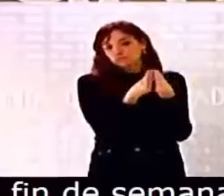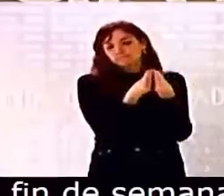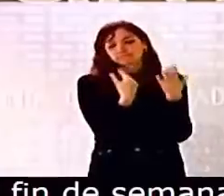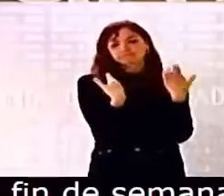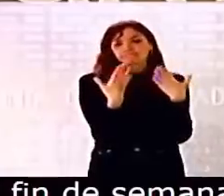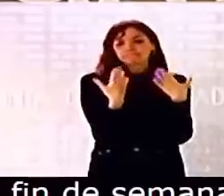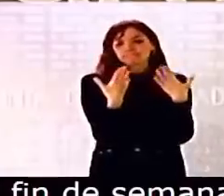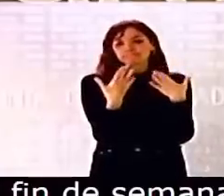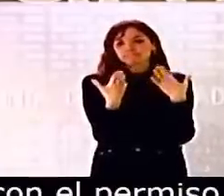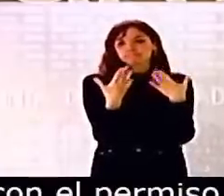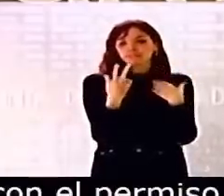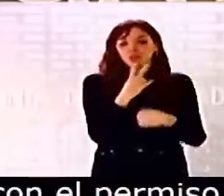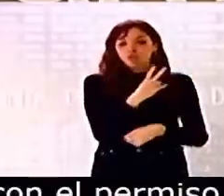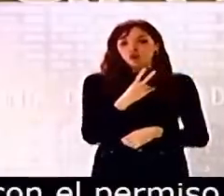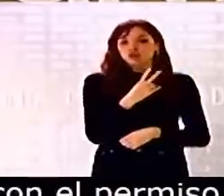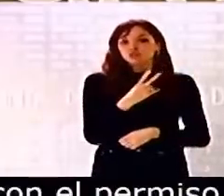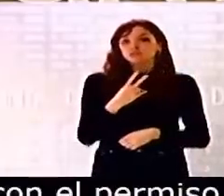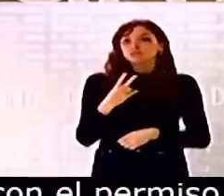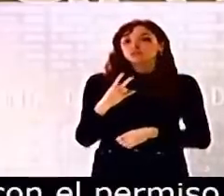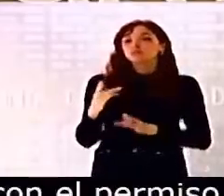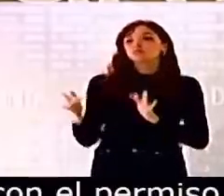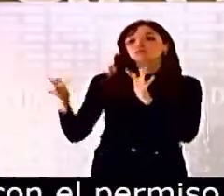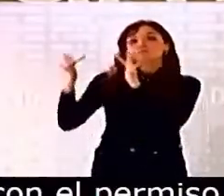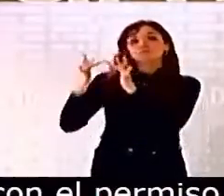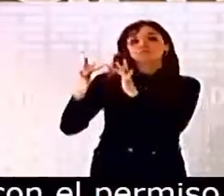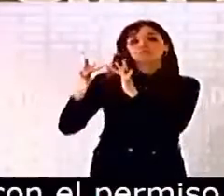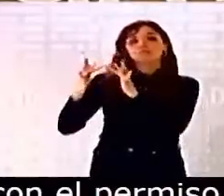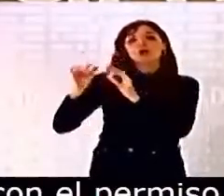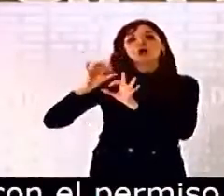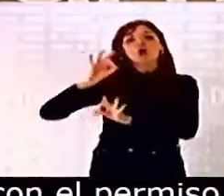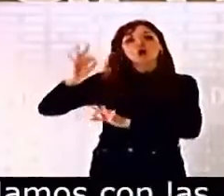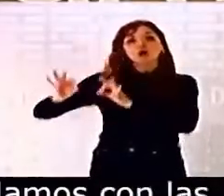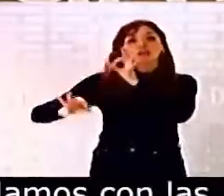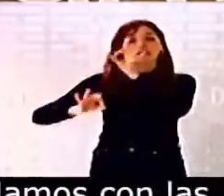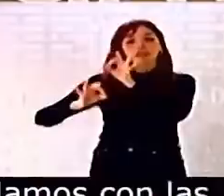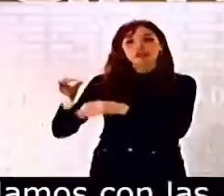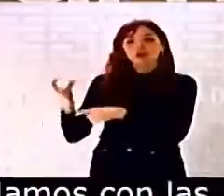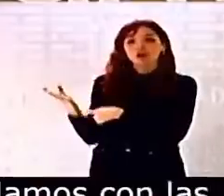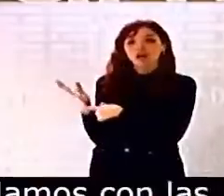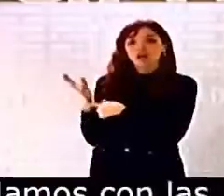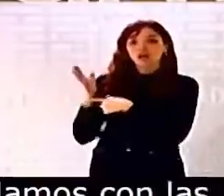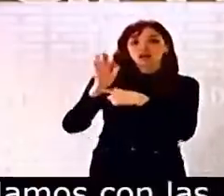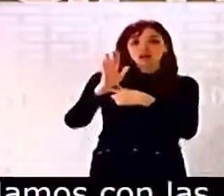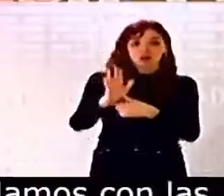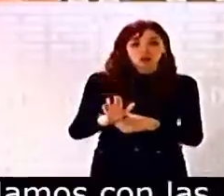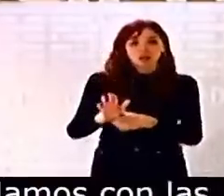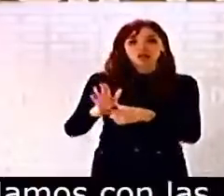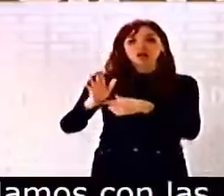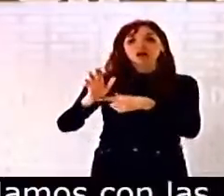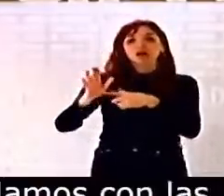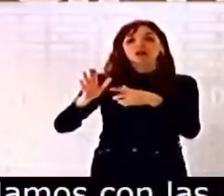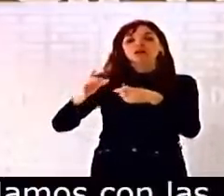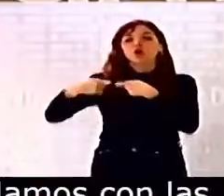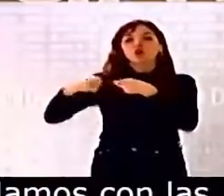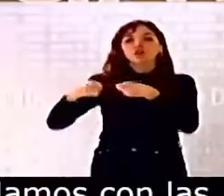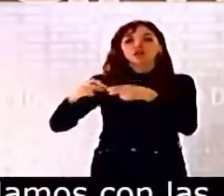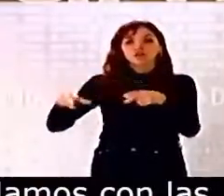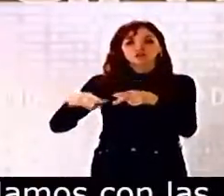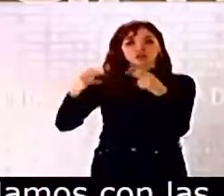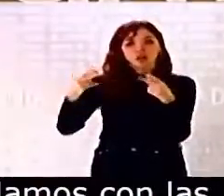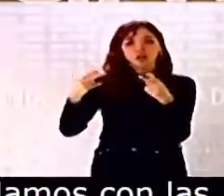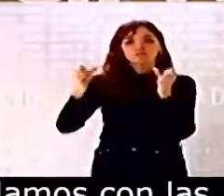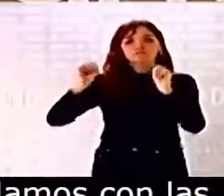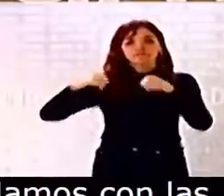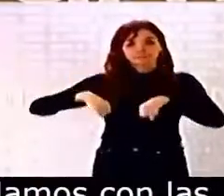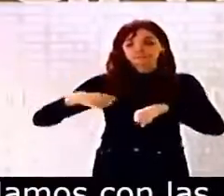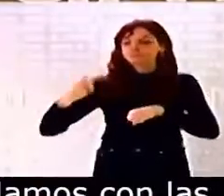hablamos con las organizaciones representativas de la concertación social